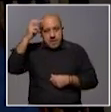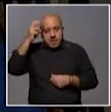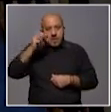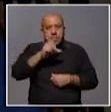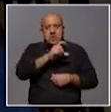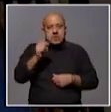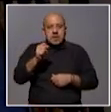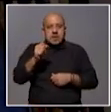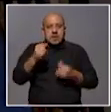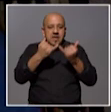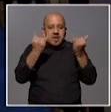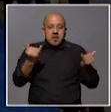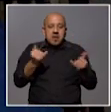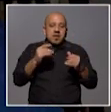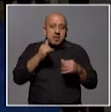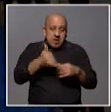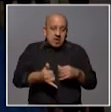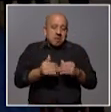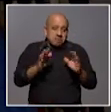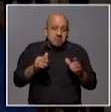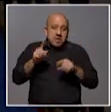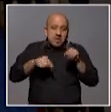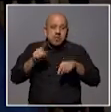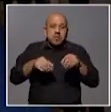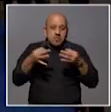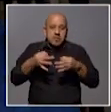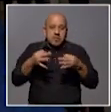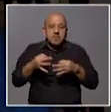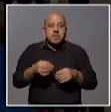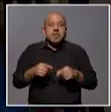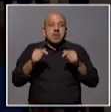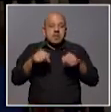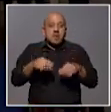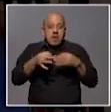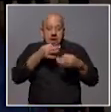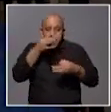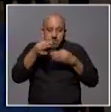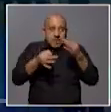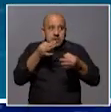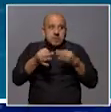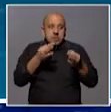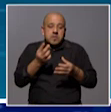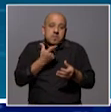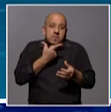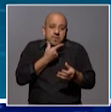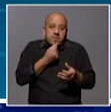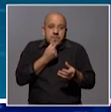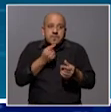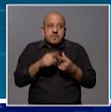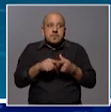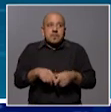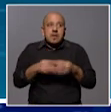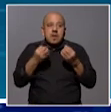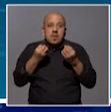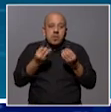niveles parecidos o superiores está para mí es una explicación simple demasiado simple